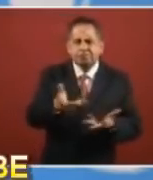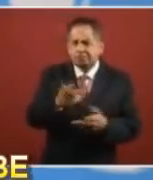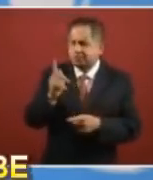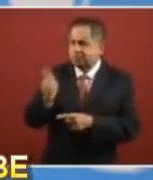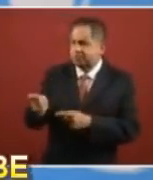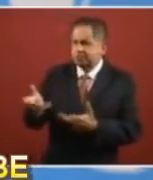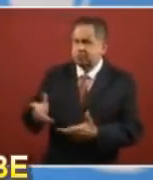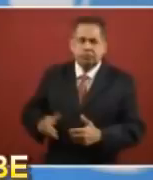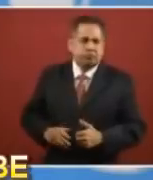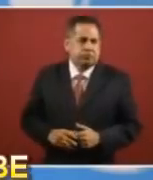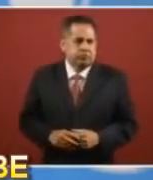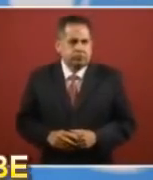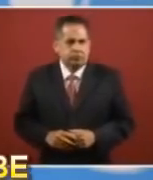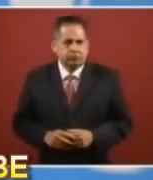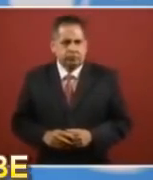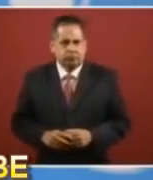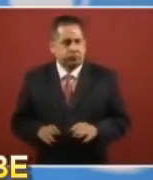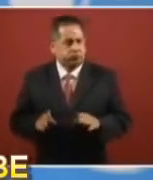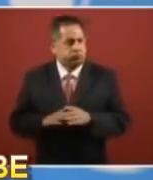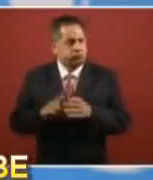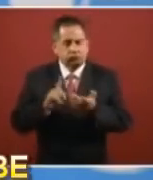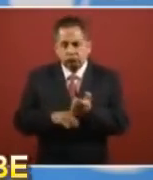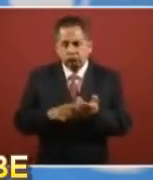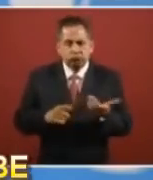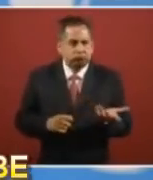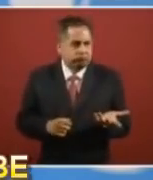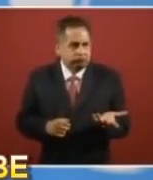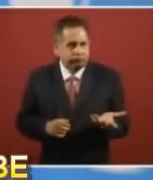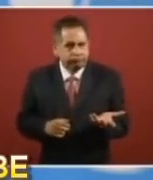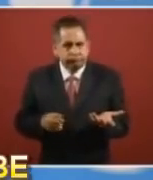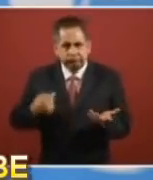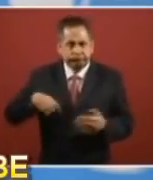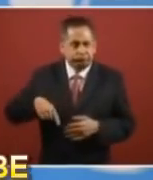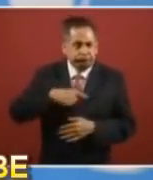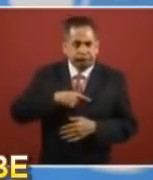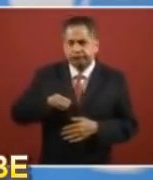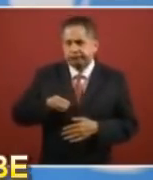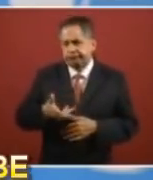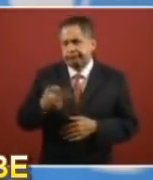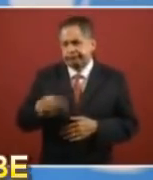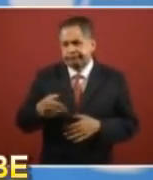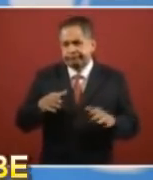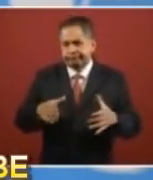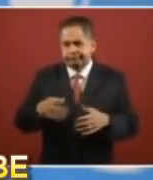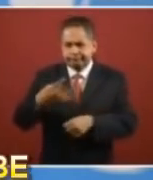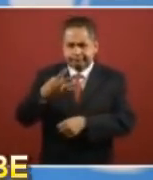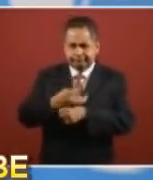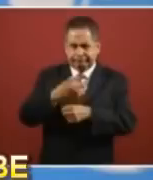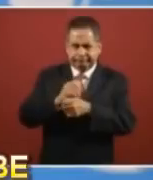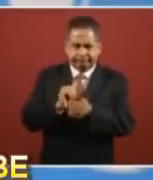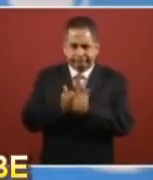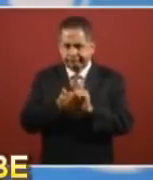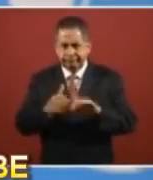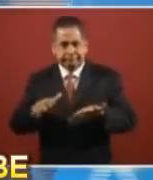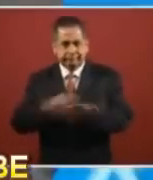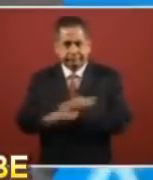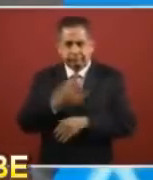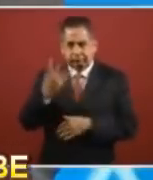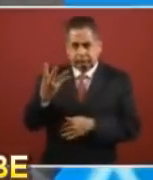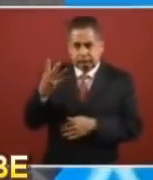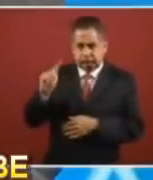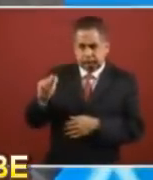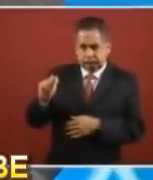de lo que nosotros denominamos la cuarta transformación de la